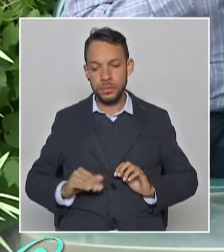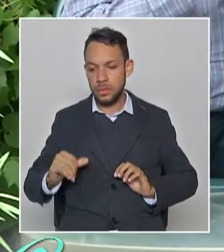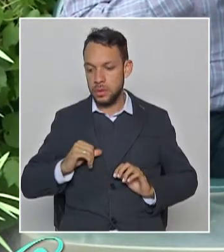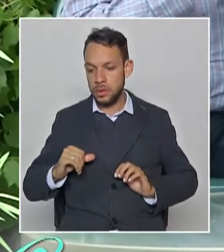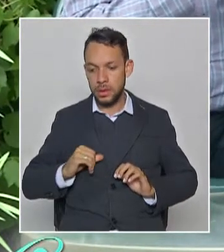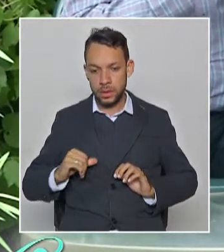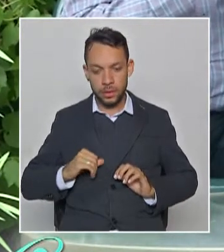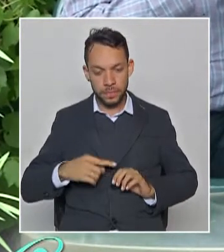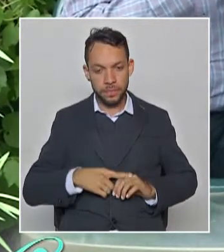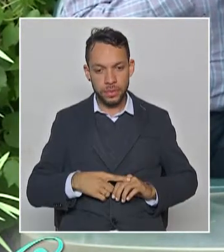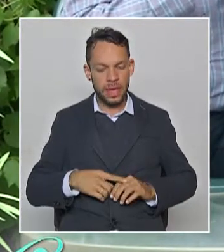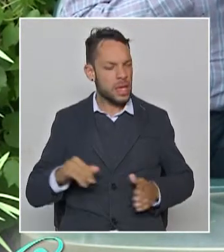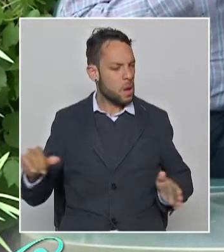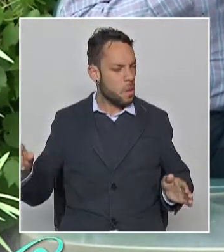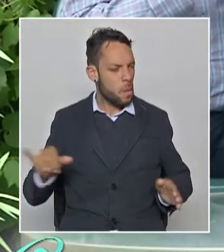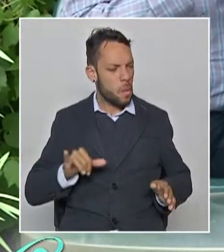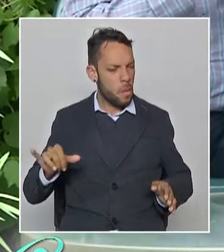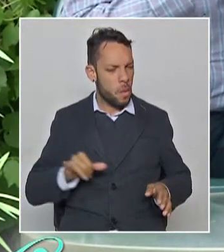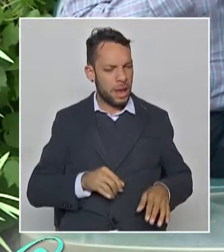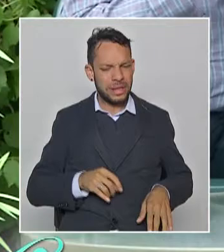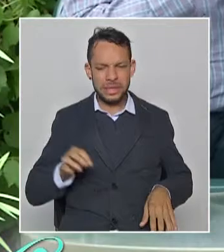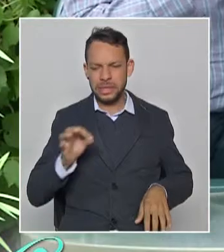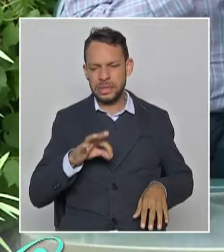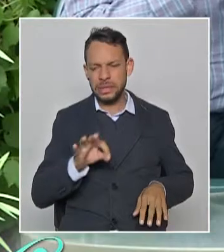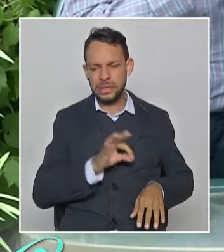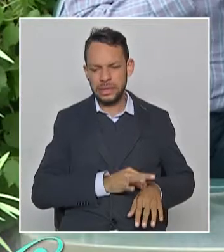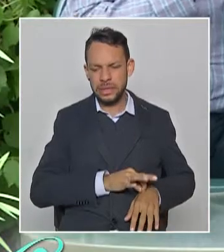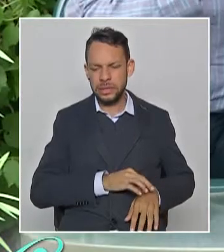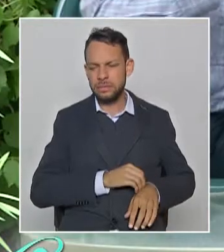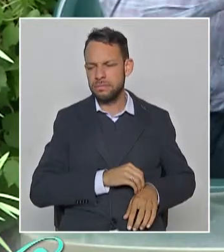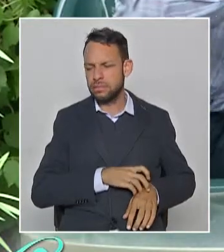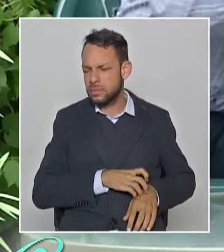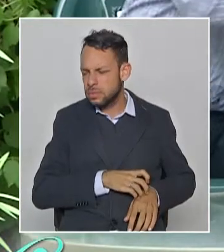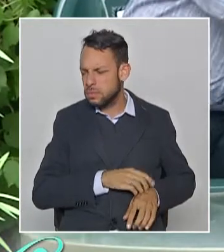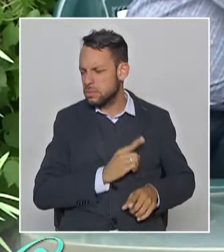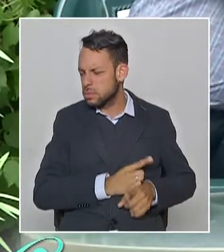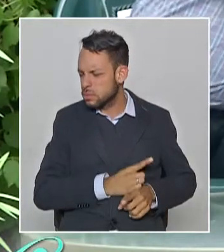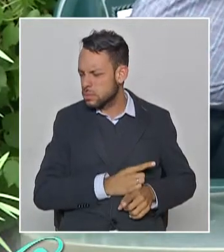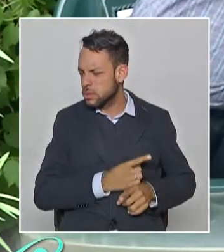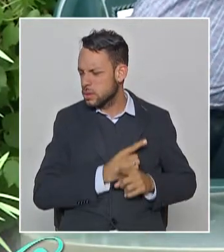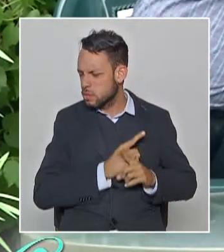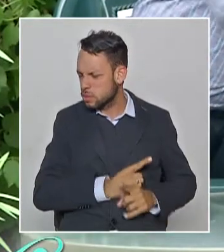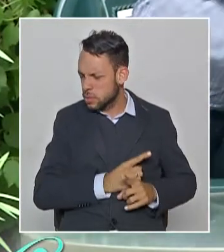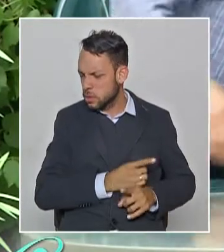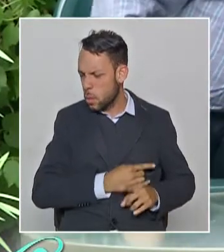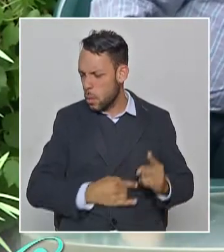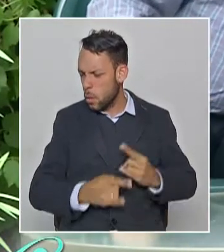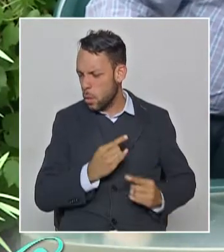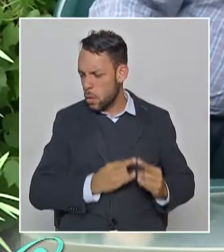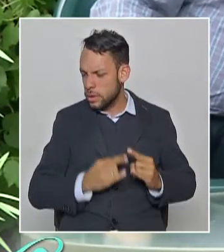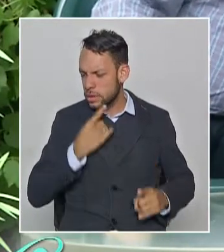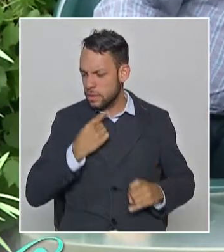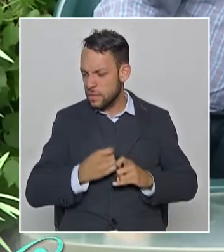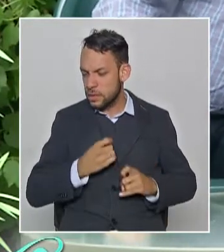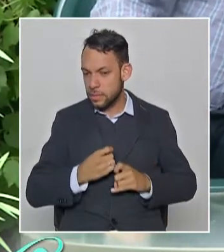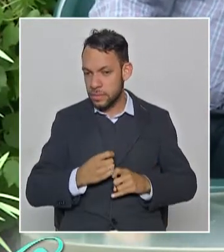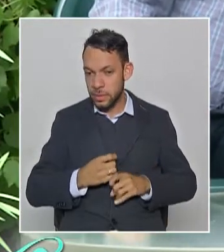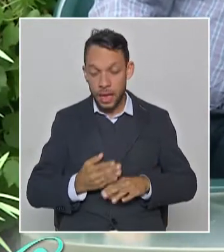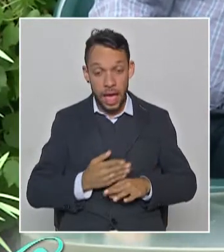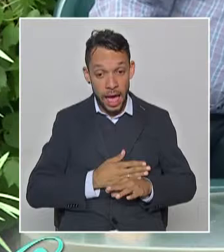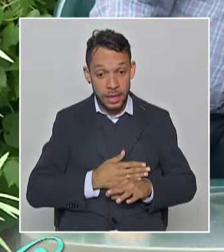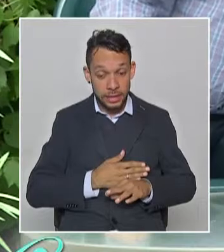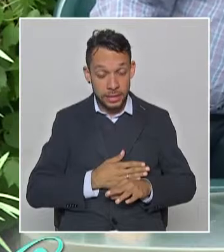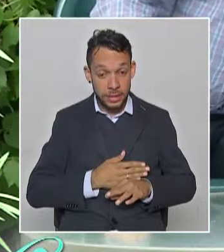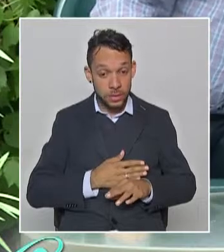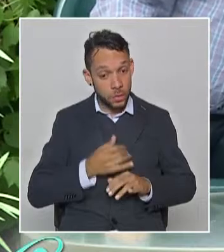misma reacción como si fuera una picadura de abeja. ¿Le hicieron alguna